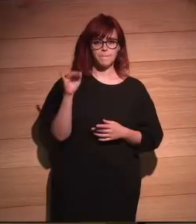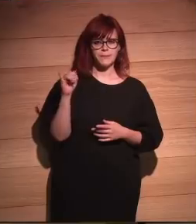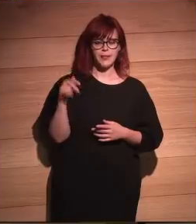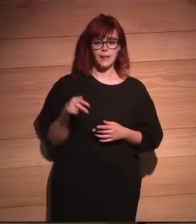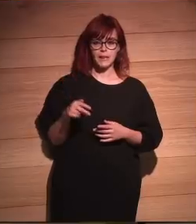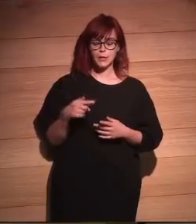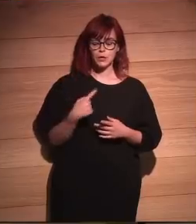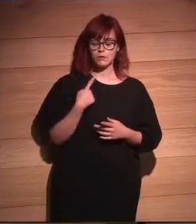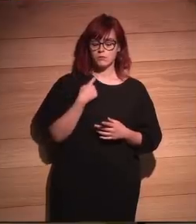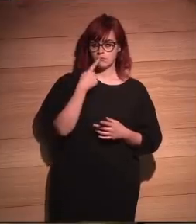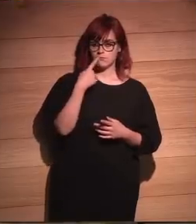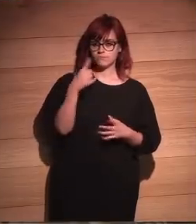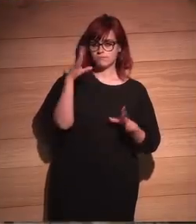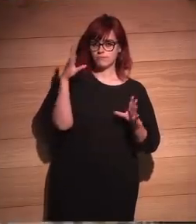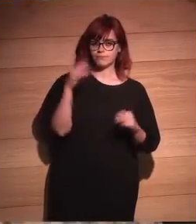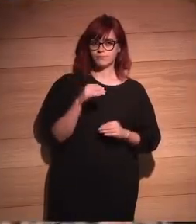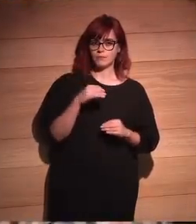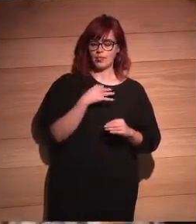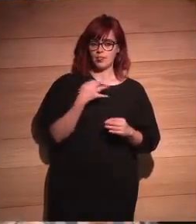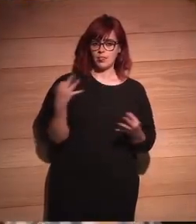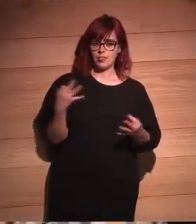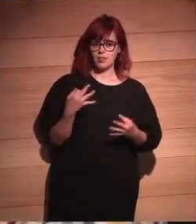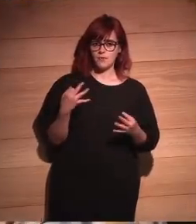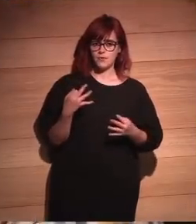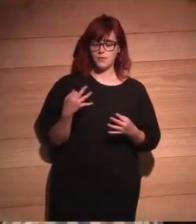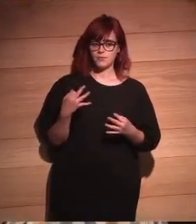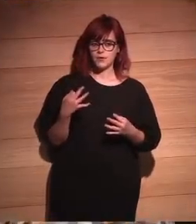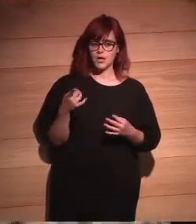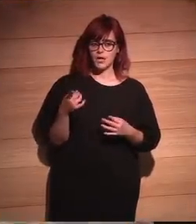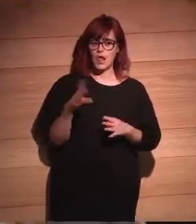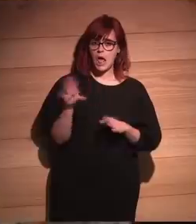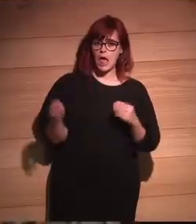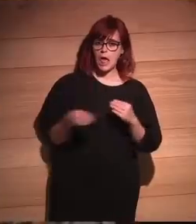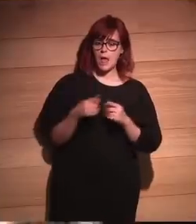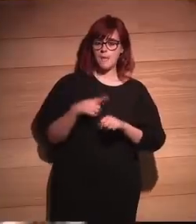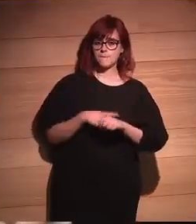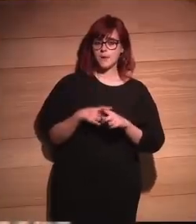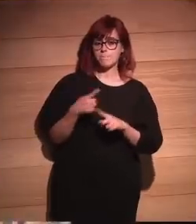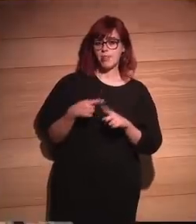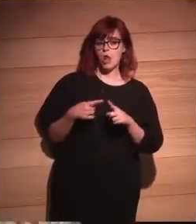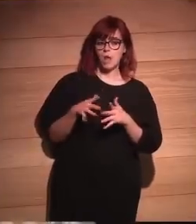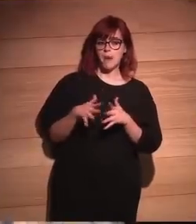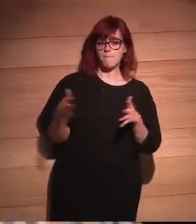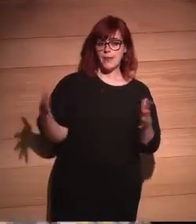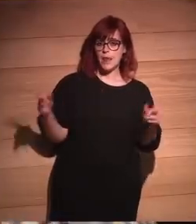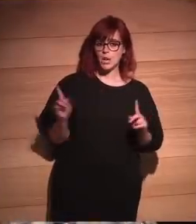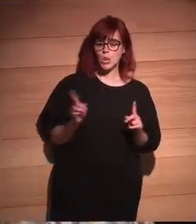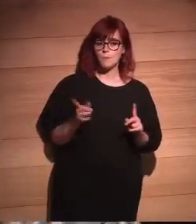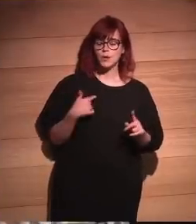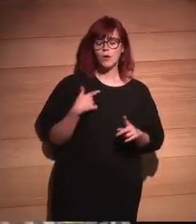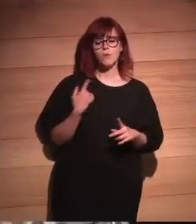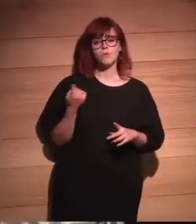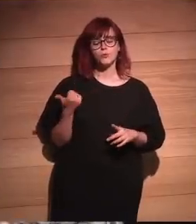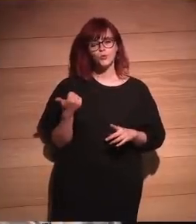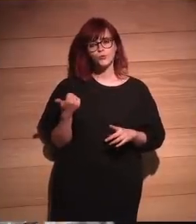que yo me he quedado así un poco, que creo que hay que ampliarlas, y porque posiblemente él no las ha ampliado porque tampoco tenía media hora para ampliarlas, ¿no? Pero que a mí me ha